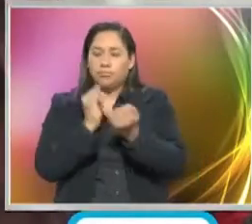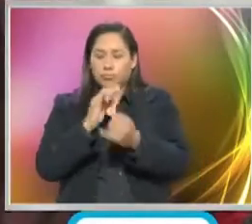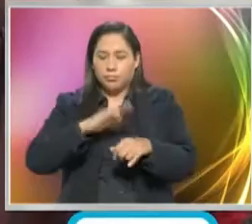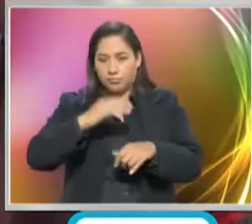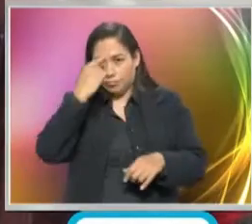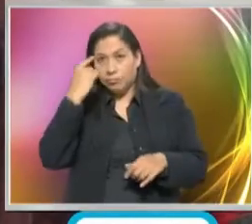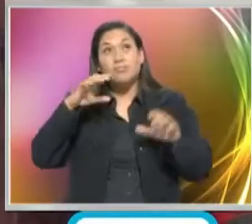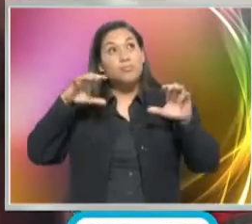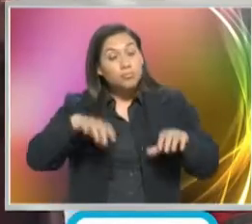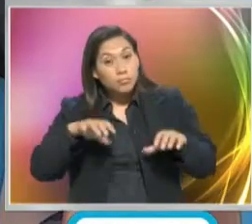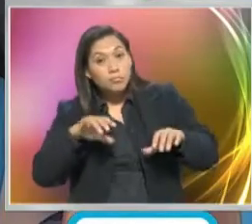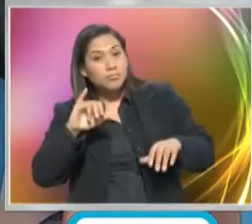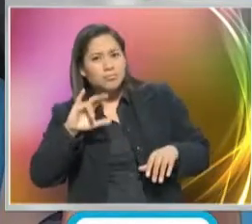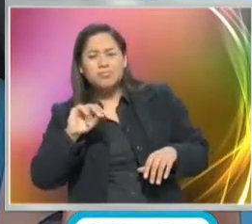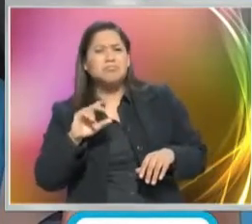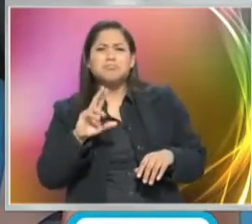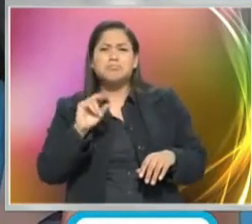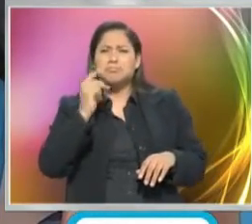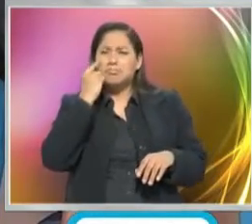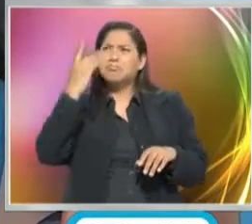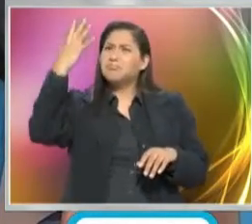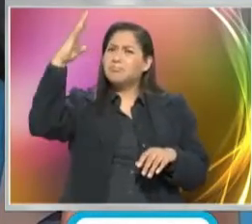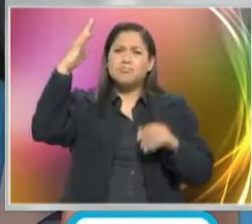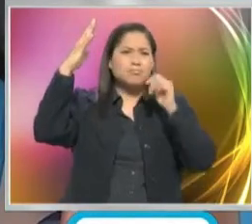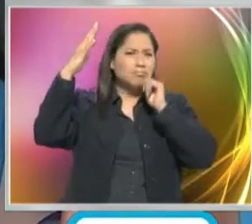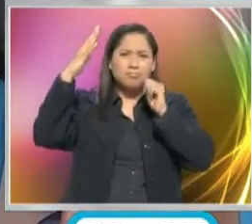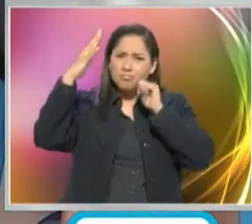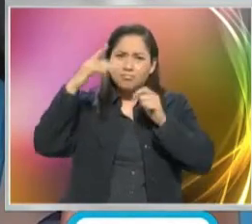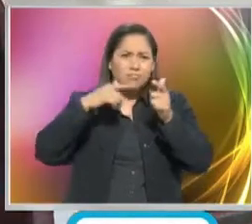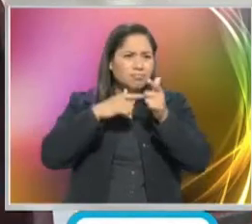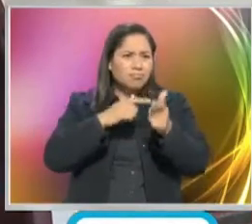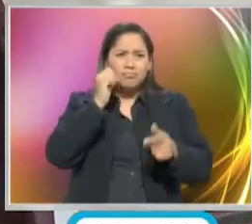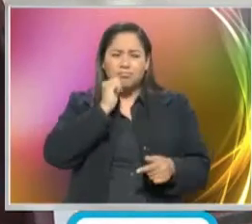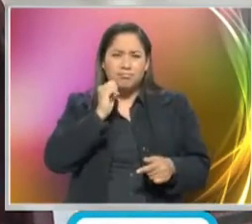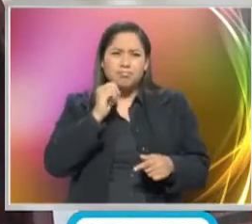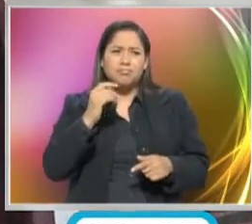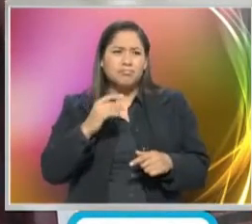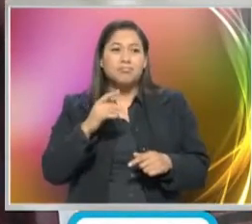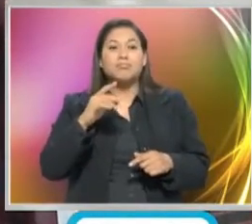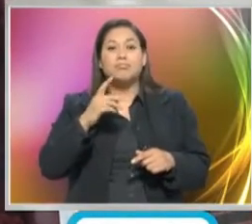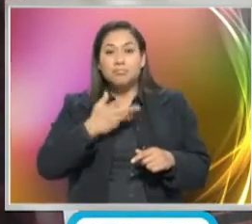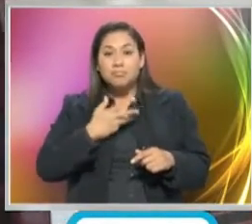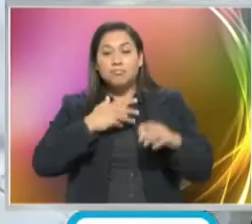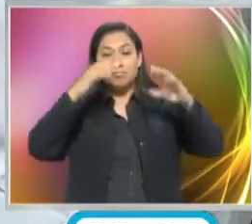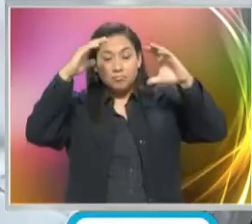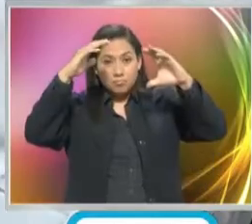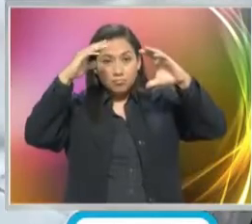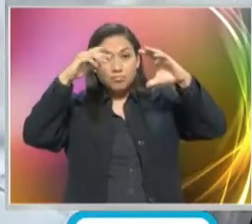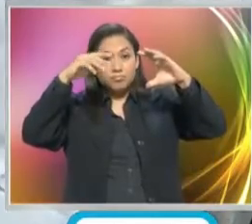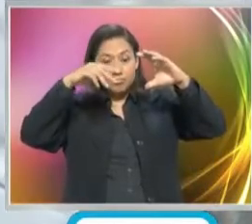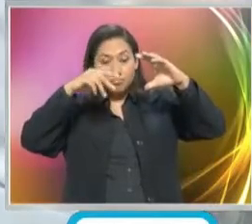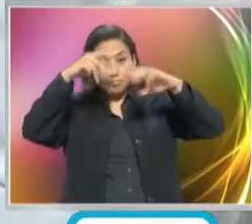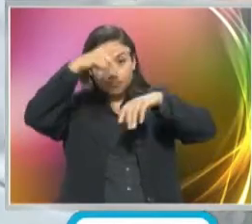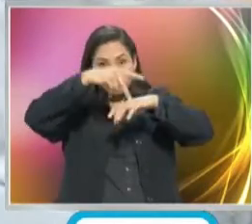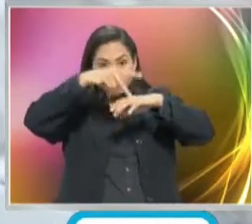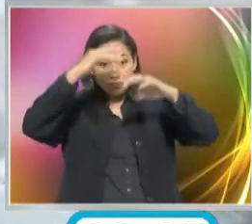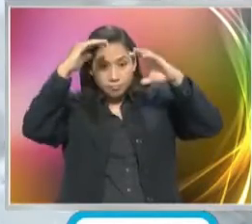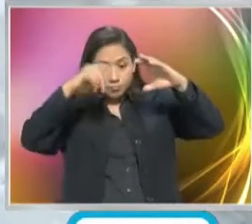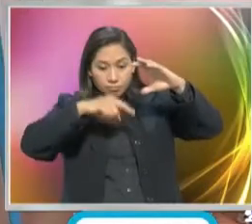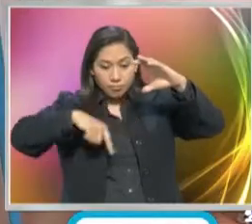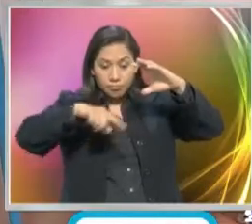fácil. Oye, ¿llueve mucho o no? Pues no, fíjate que el sol es permanente, rico. es permanente. Hay grutas cercanas. Ah, también las Sí. Cacahuamilpas. No son